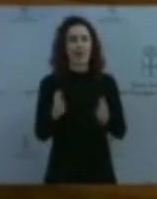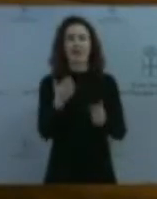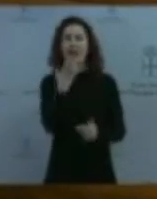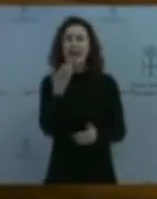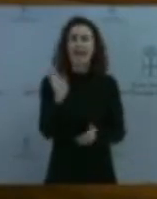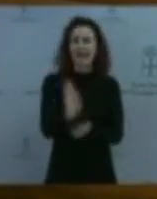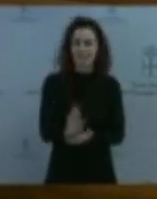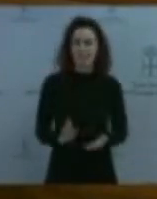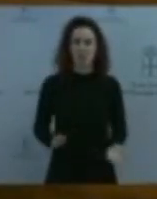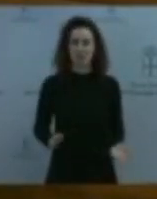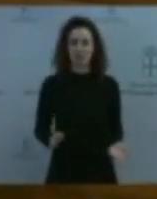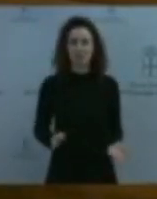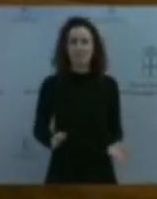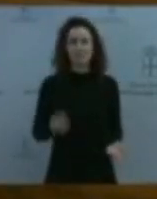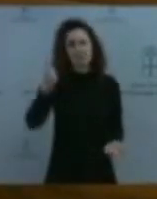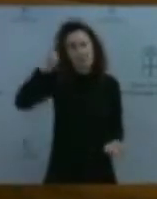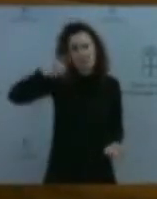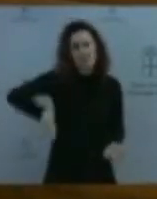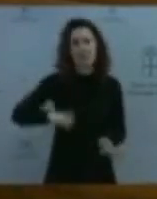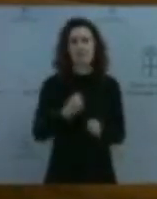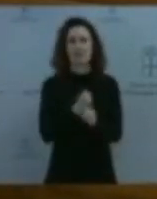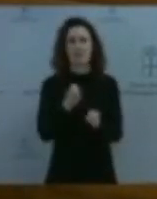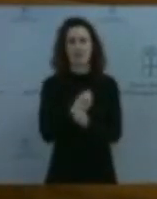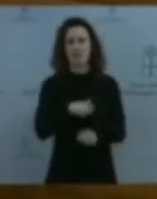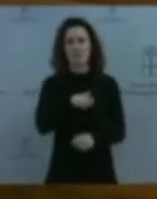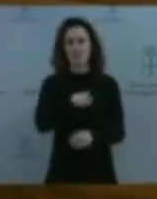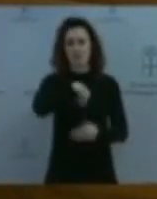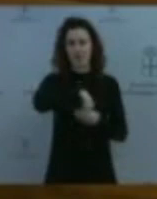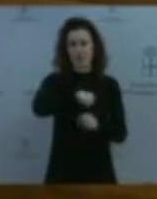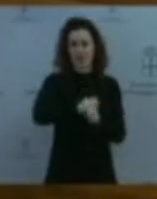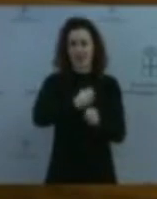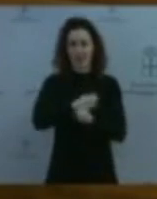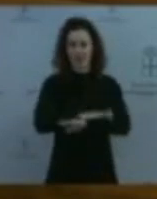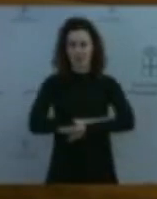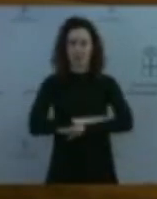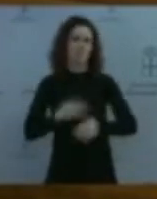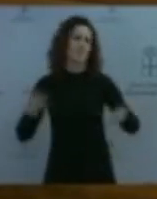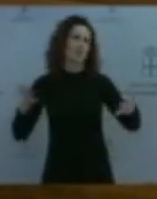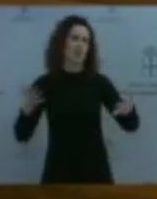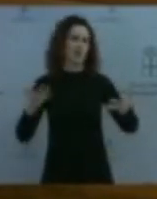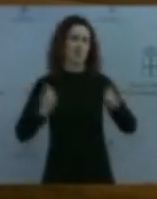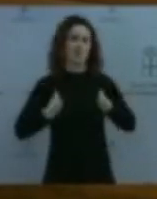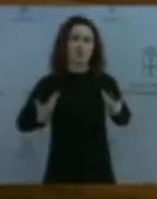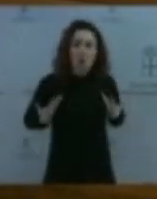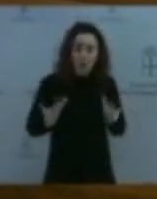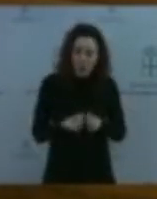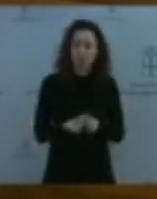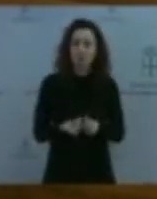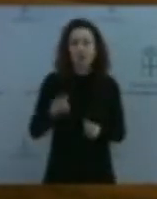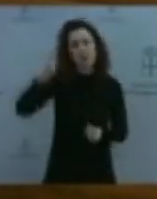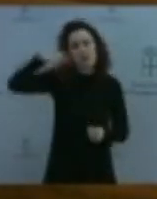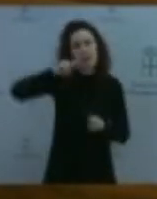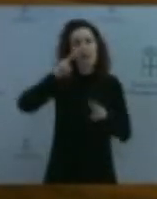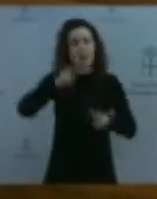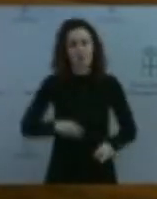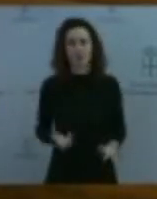de los funcionarios públicos. ¿Cómo no lo voy a reconocer si convivo con ellos? Claro que lo reconozco, igual que reconozco que ahora estamos ya trabajando en un